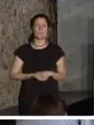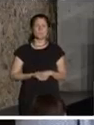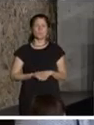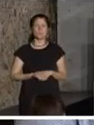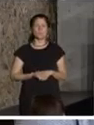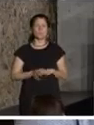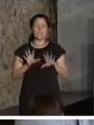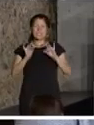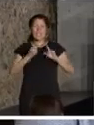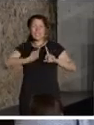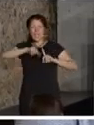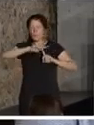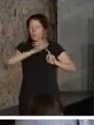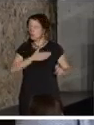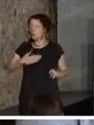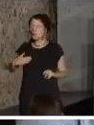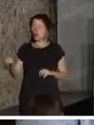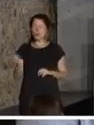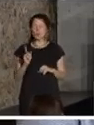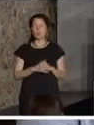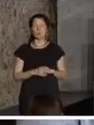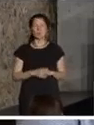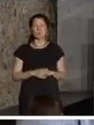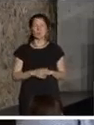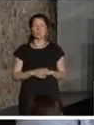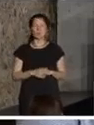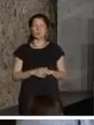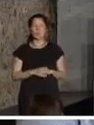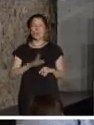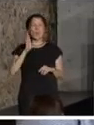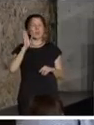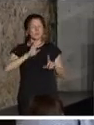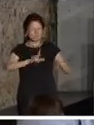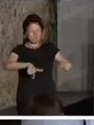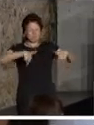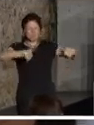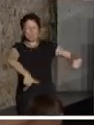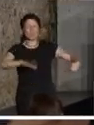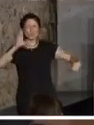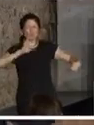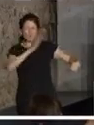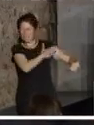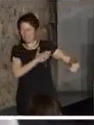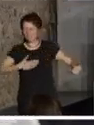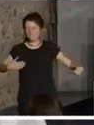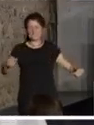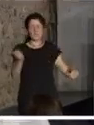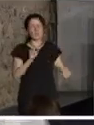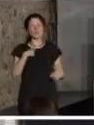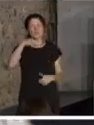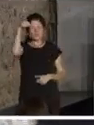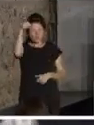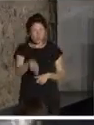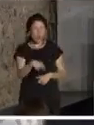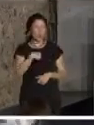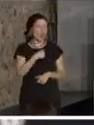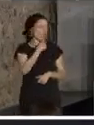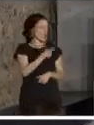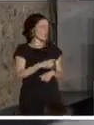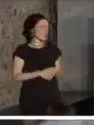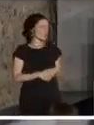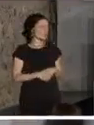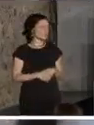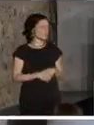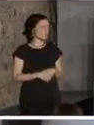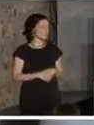no quiere ser tierra de sacrificio que no quiere ser un Macro vertedero Yo hoy os digo que esta